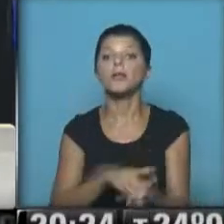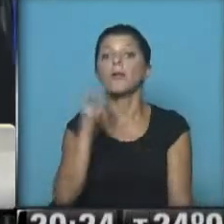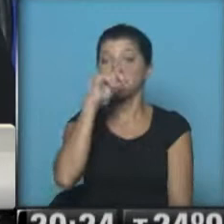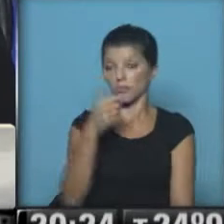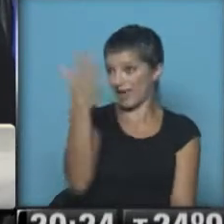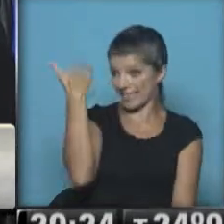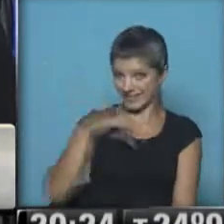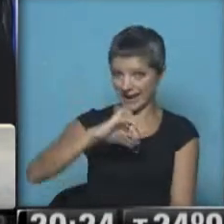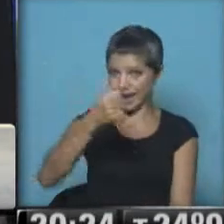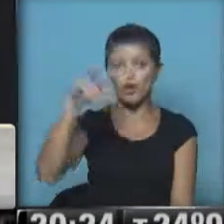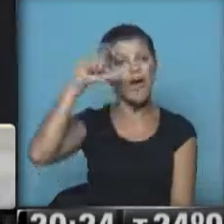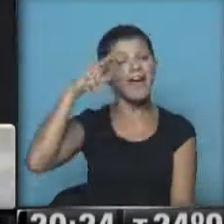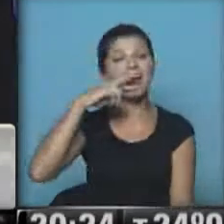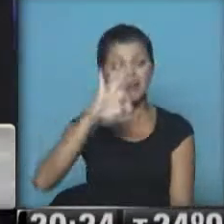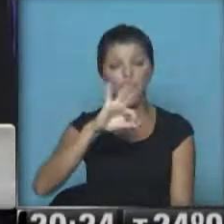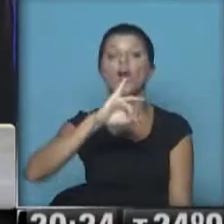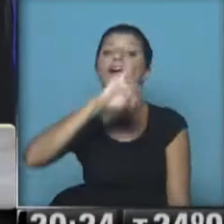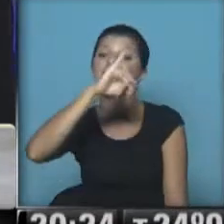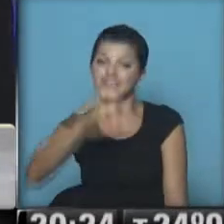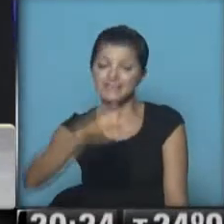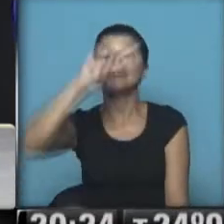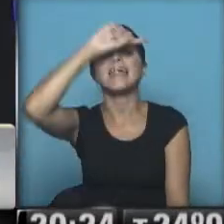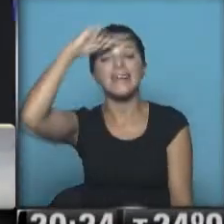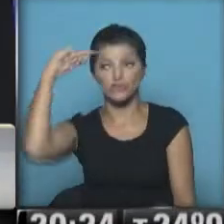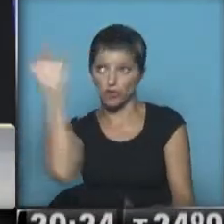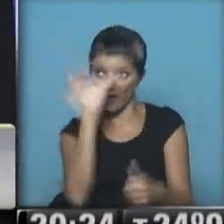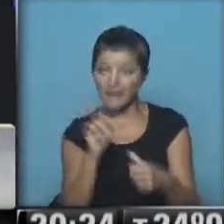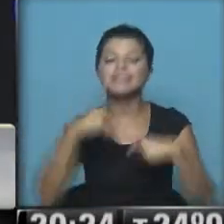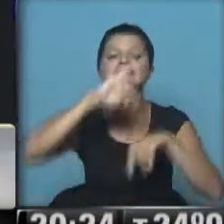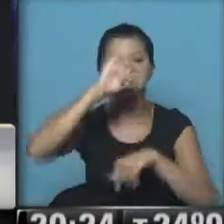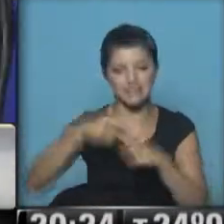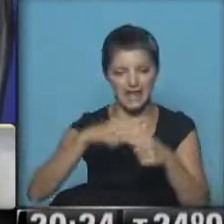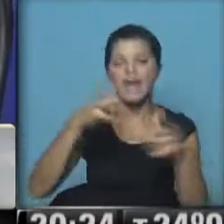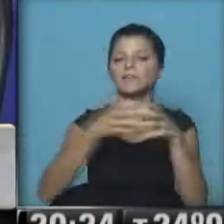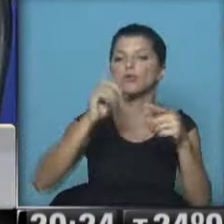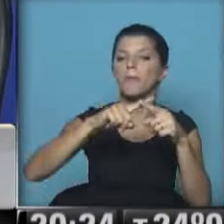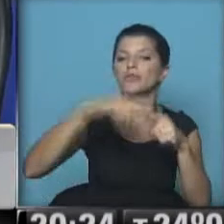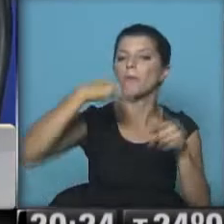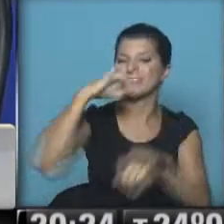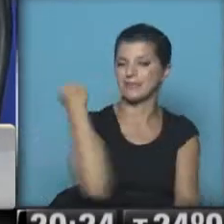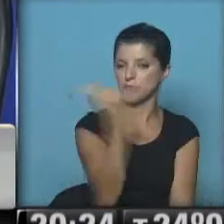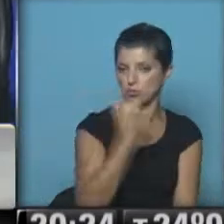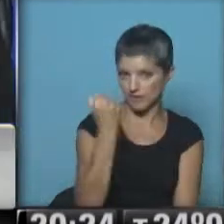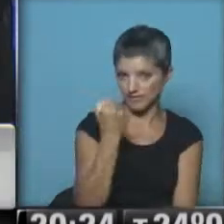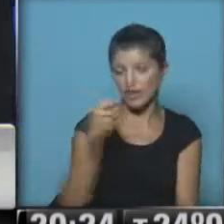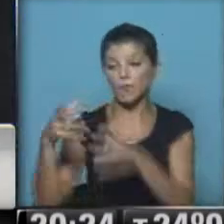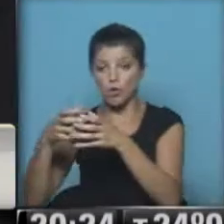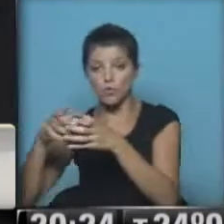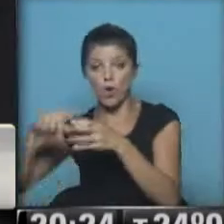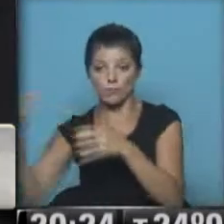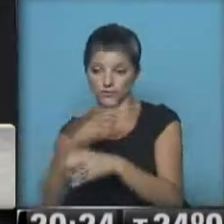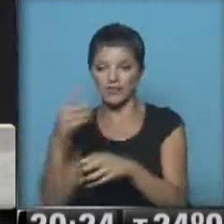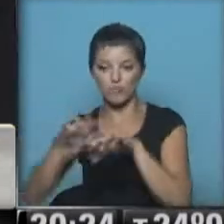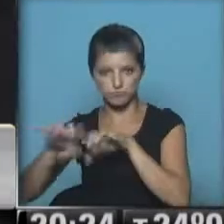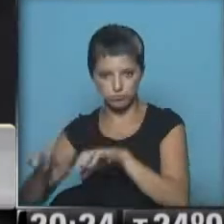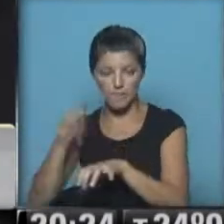inicial, ¿ganó Evo Morales? Sí, a nivel nacional. Sigue siendo el partido más fuerte y una oposición fragmentada. Pero recibió un